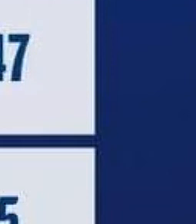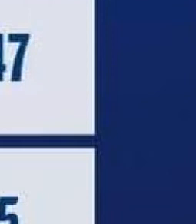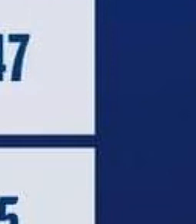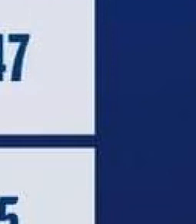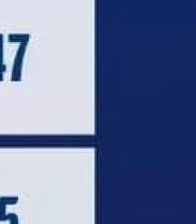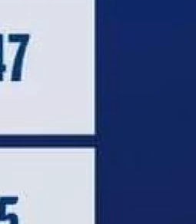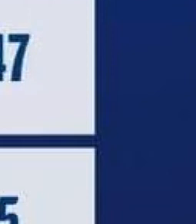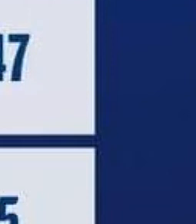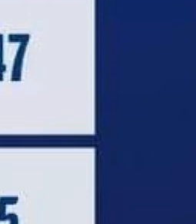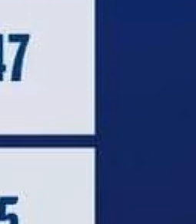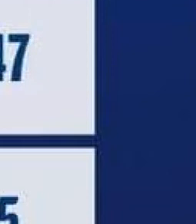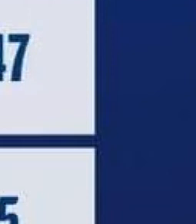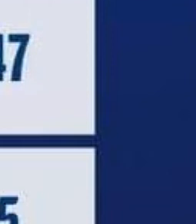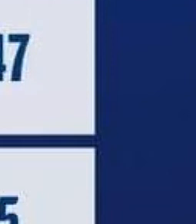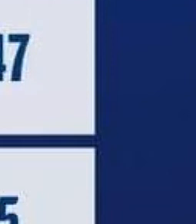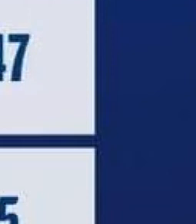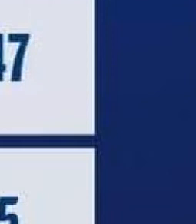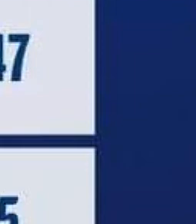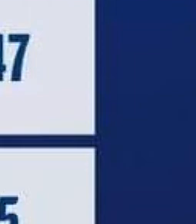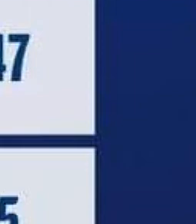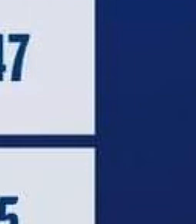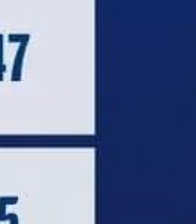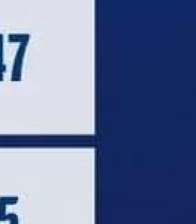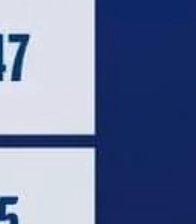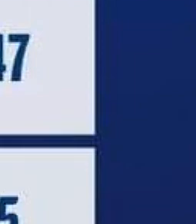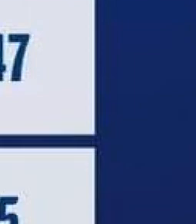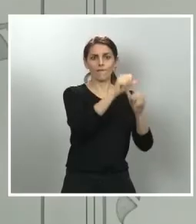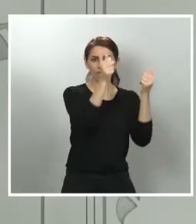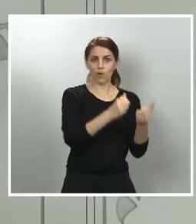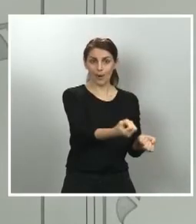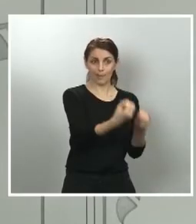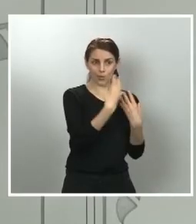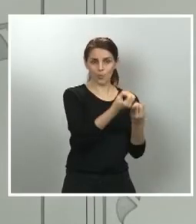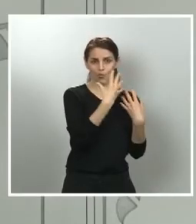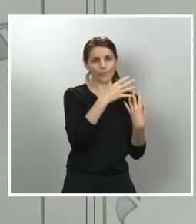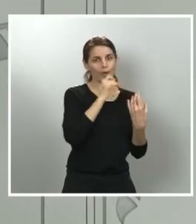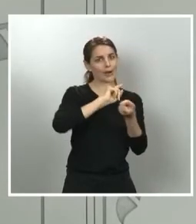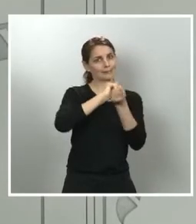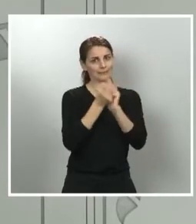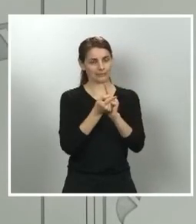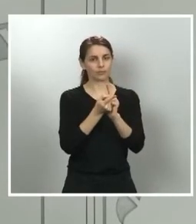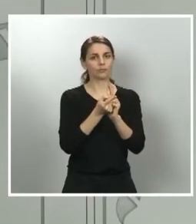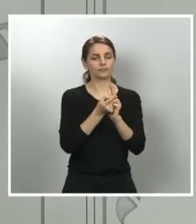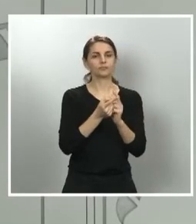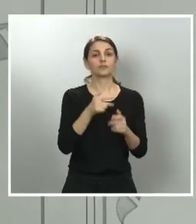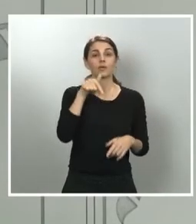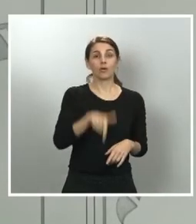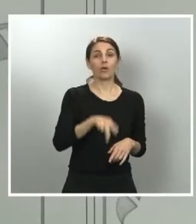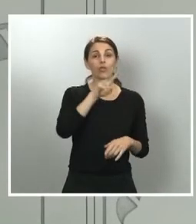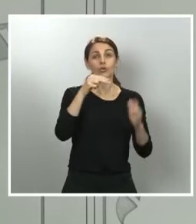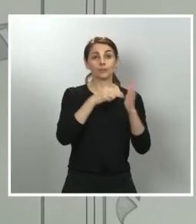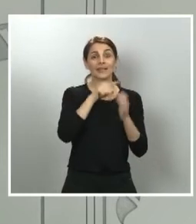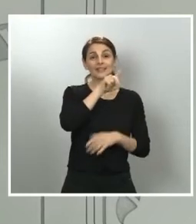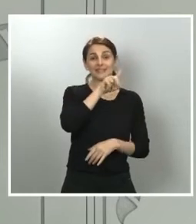situándose el total en 24 mil 275 hoy día tenemos 2 mil 144 casos